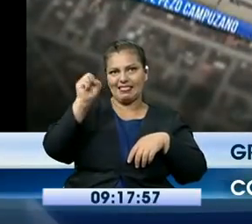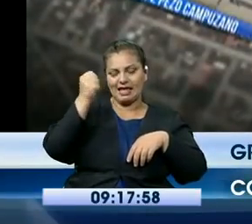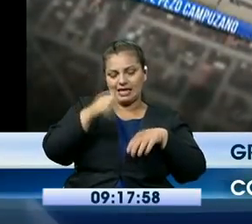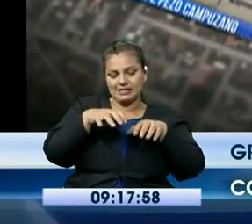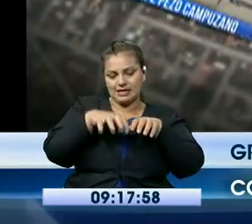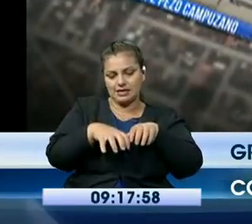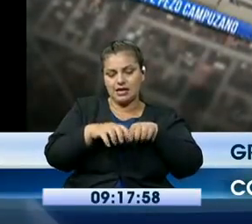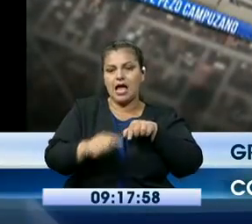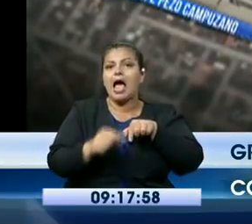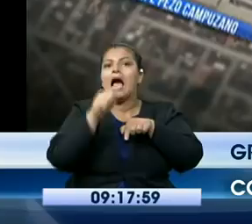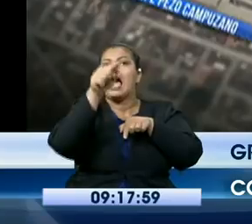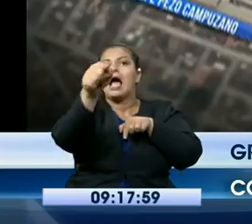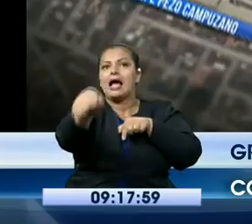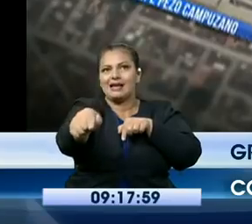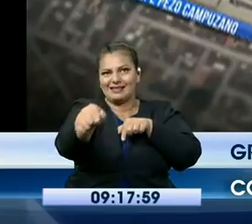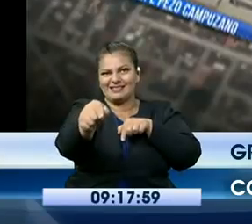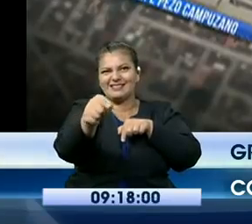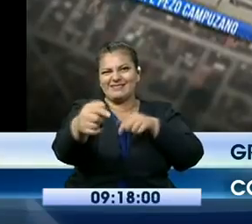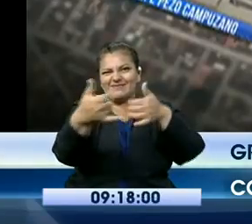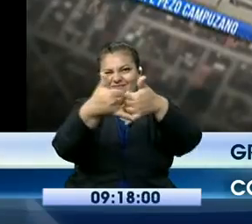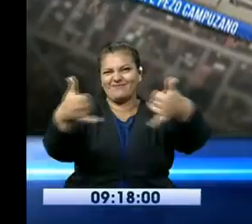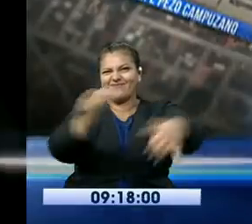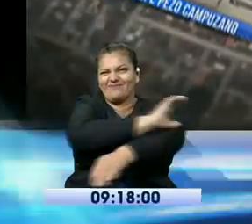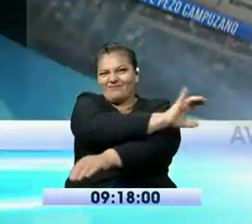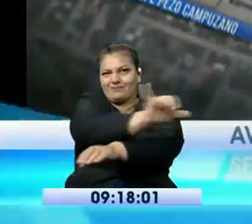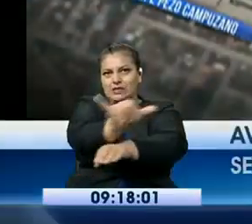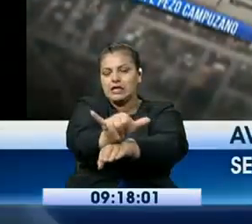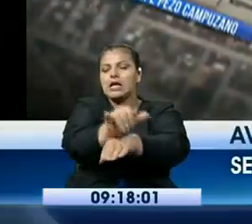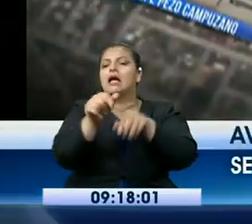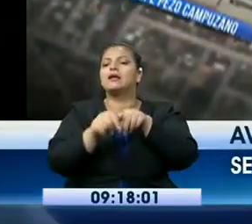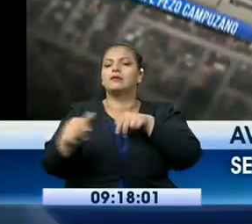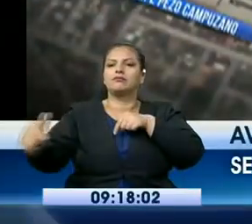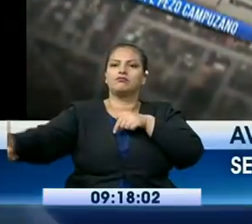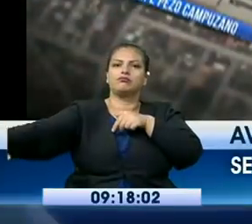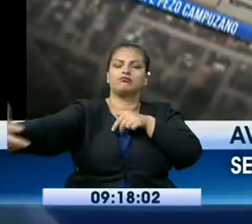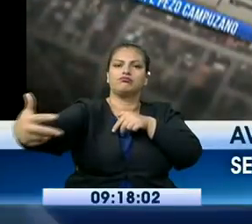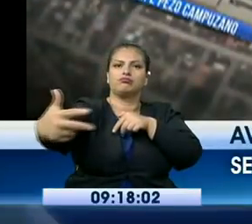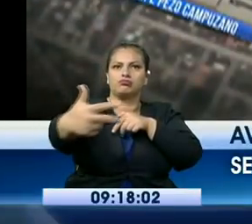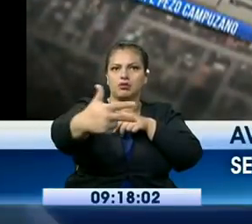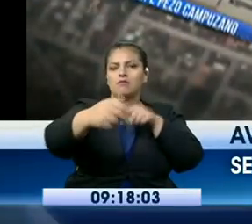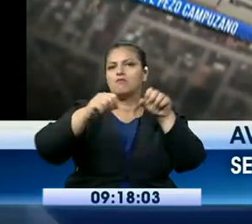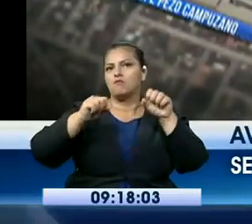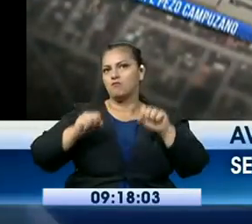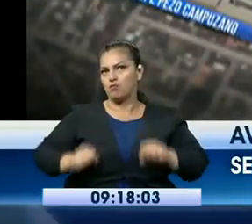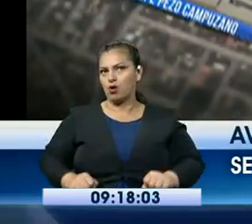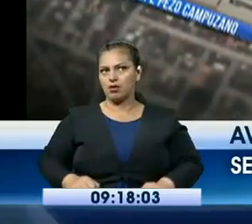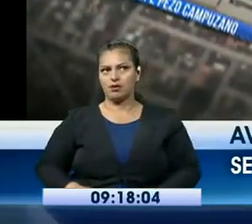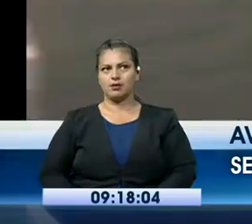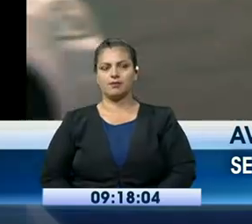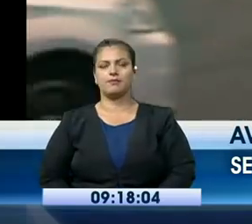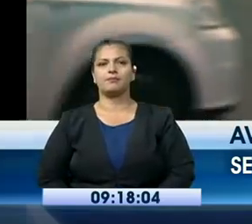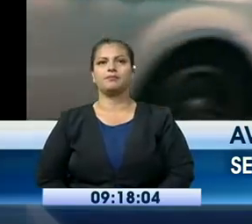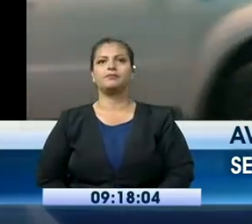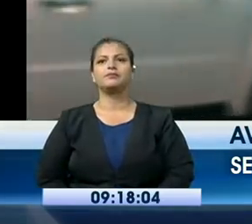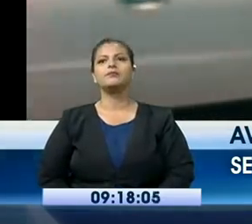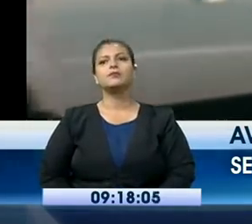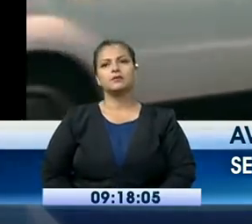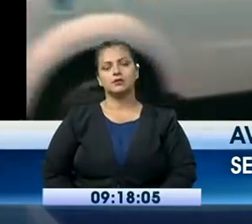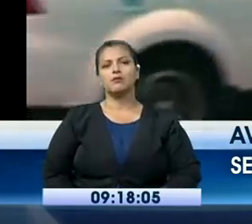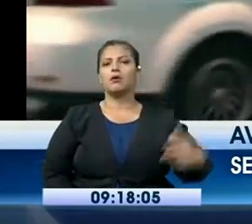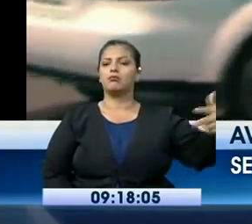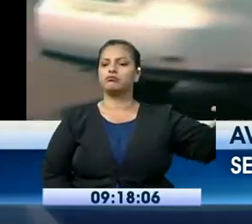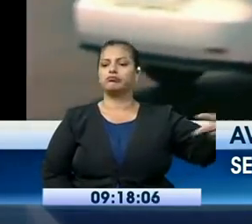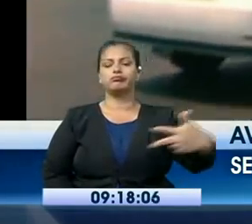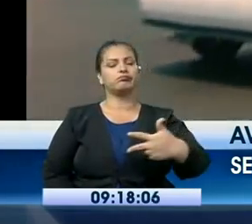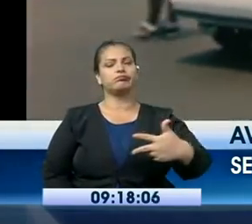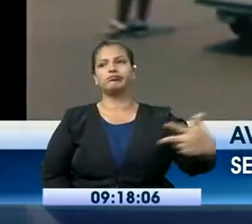acá hacia el sur o la guillermo cuvillo que también salen ambas hacia la tanca marengo informó